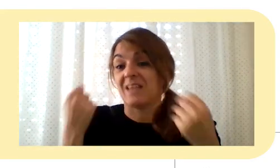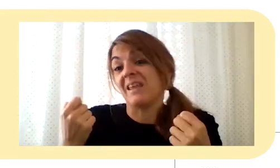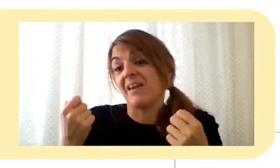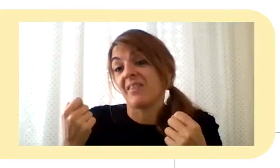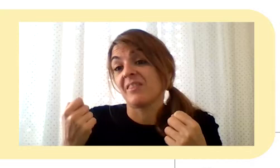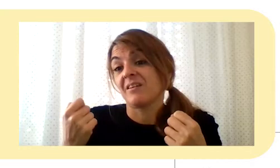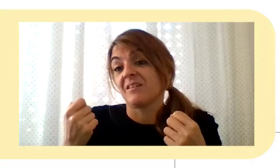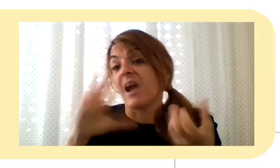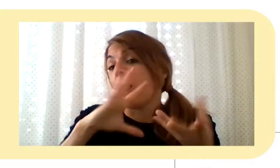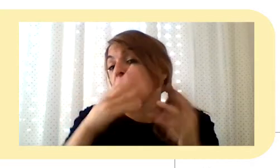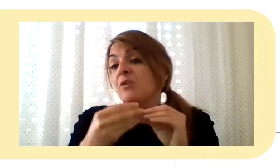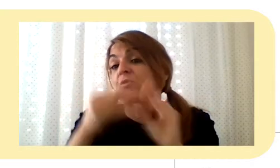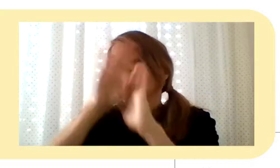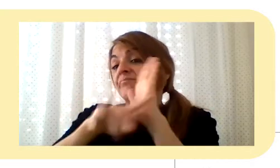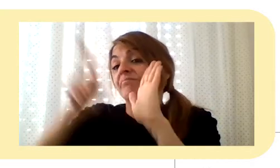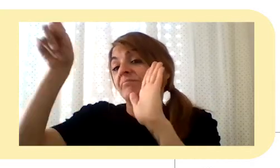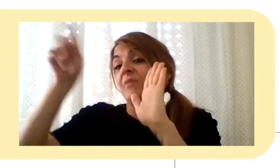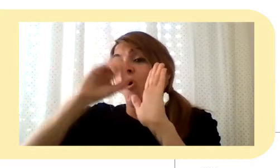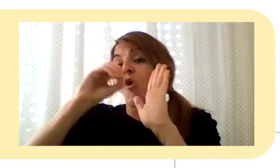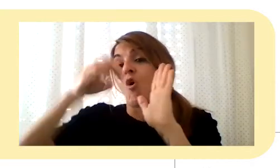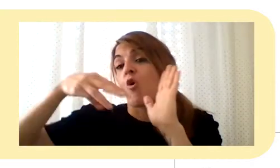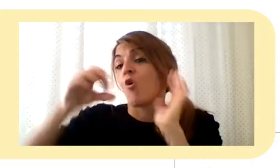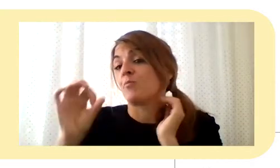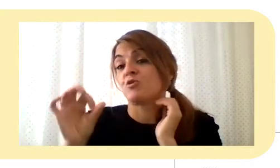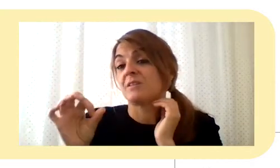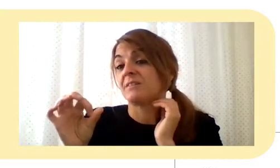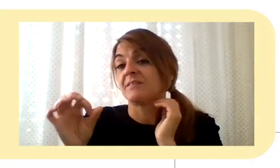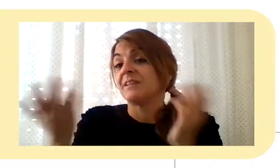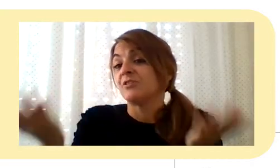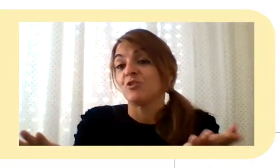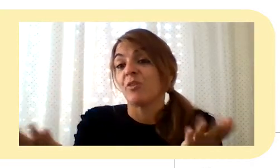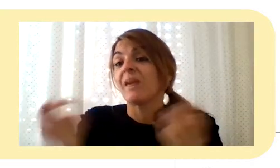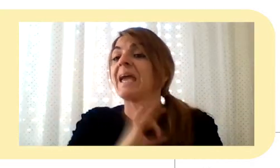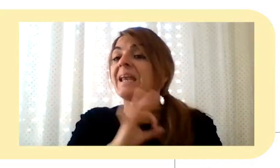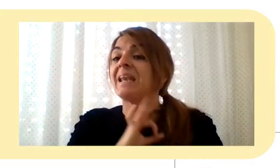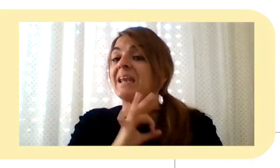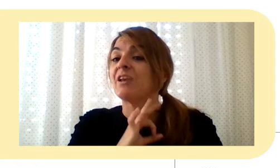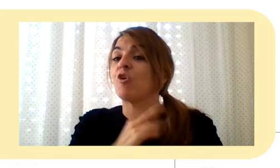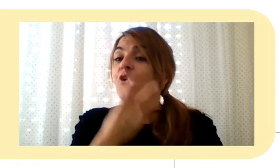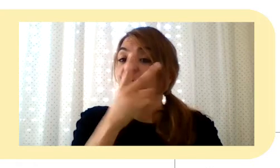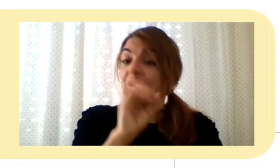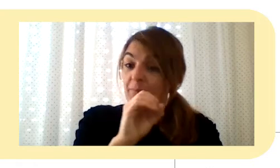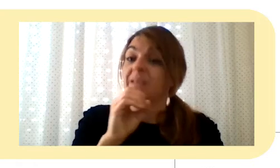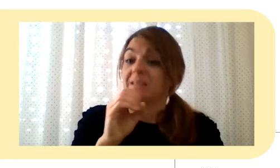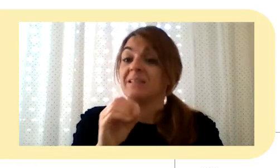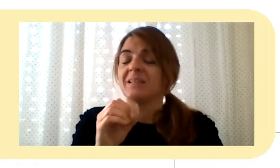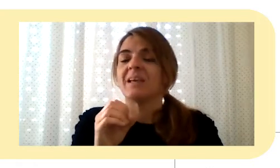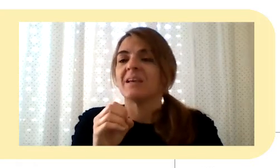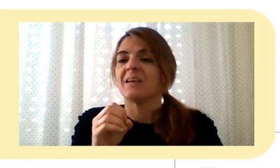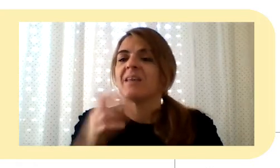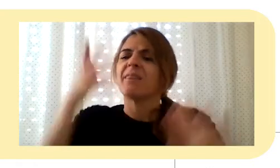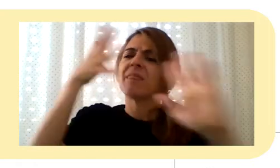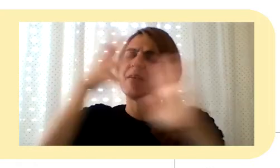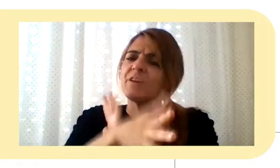Organización Mundial de la Salud. En enero de 2020, la Organización Mundial de la Salud hace una definición de lo que